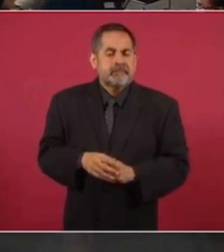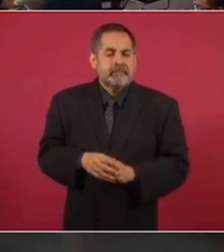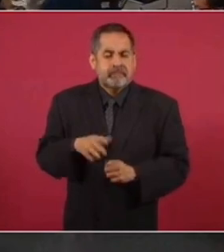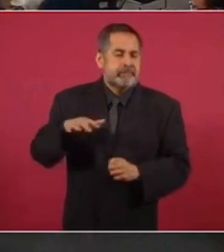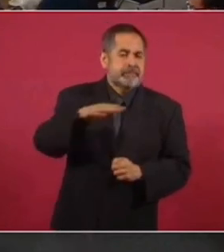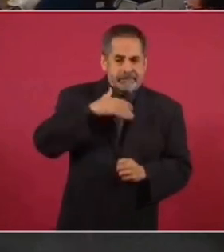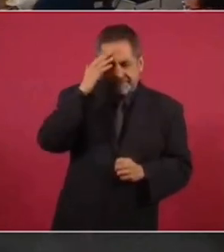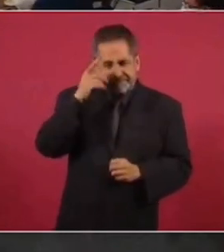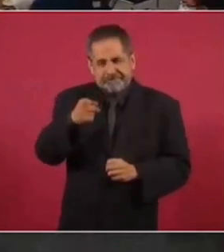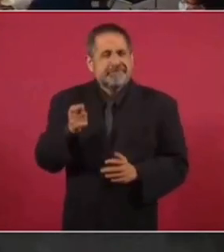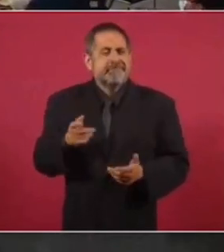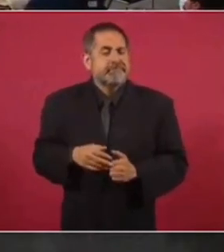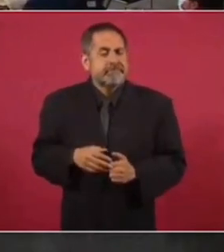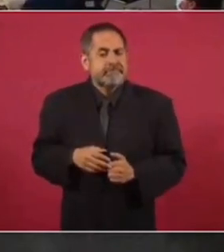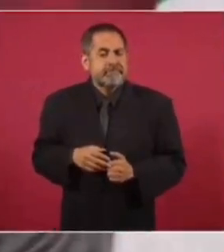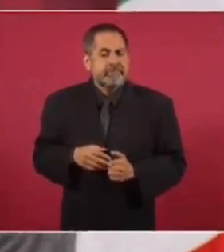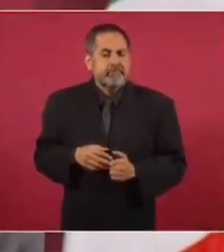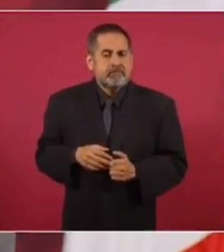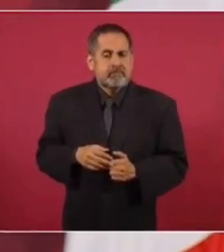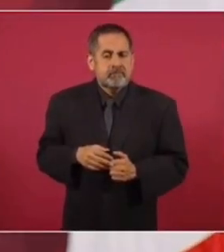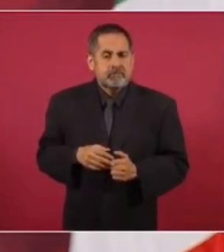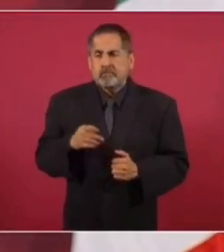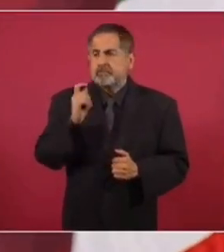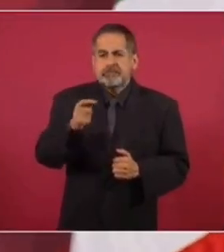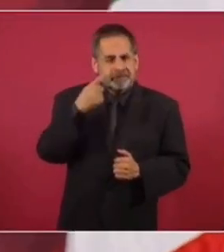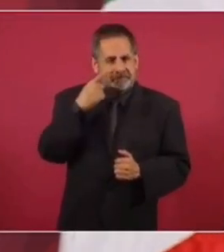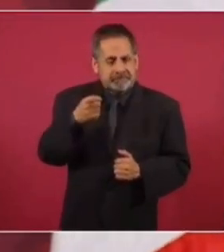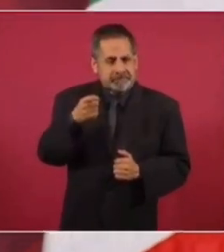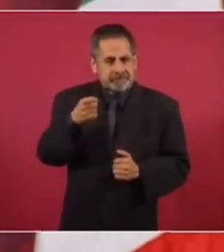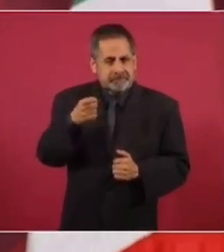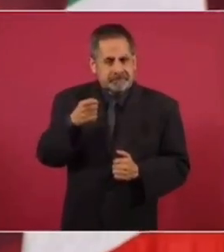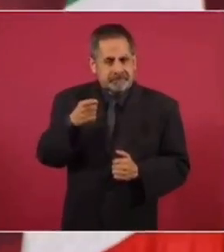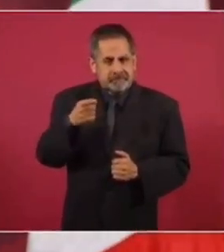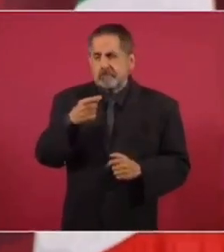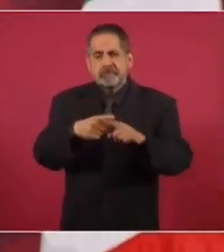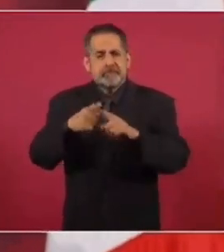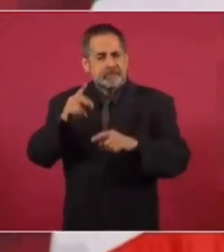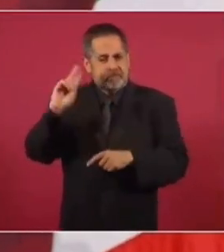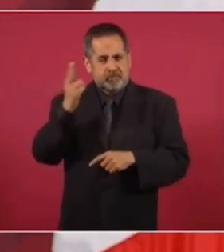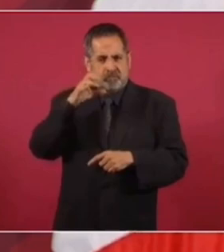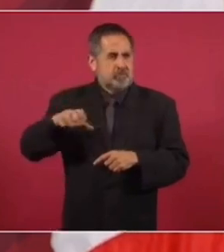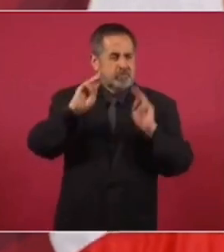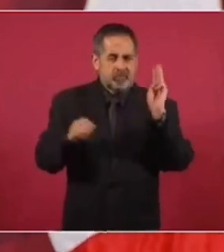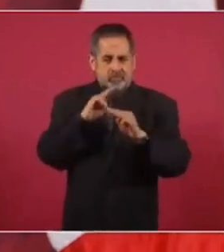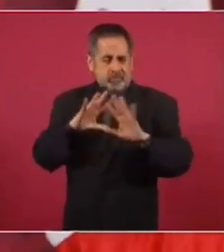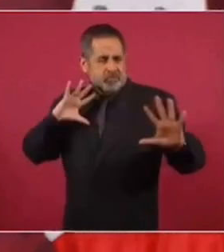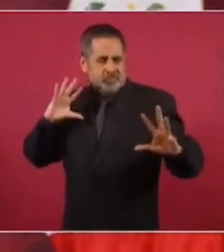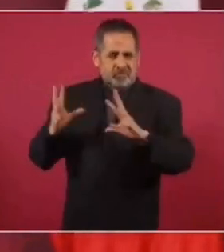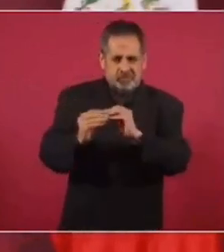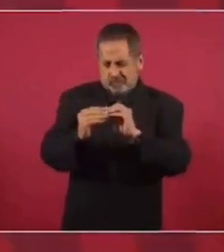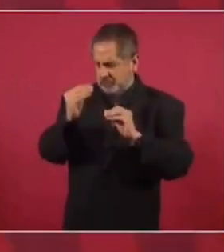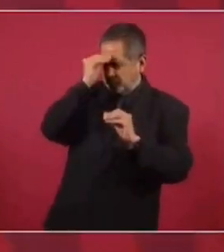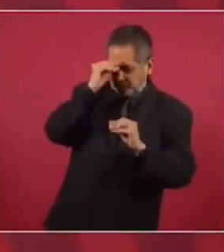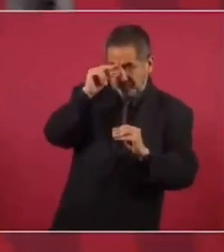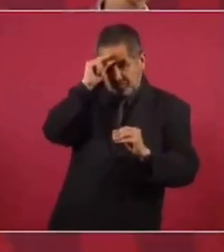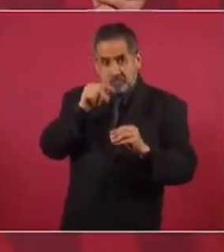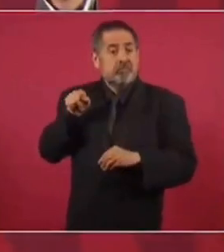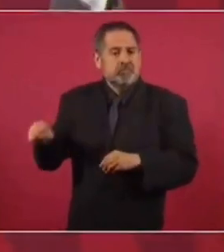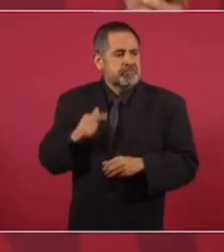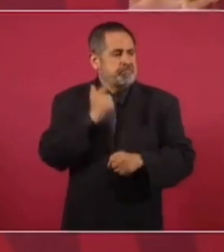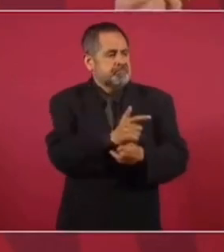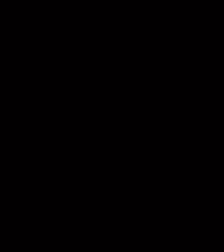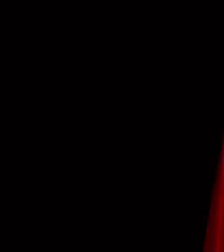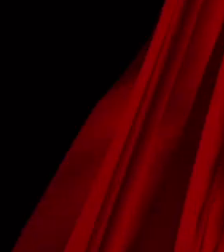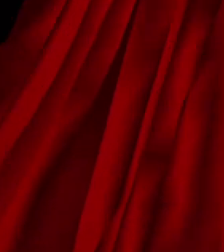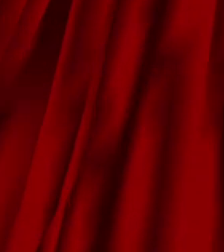el conocimiento que se obtiene en un siglo en varias universidades del mundo, lo que él reveló.